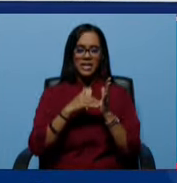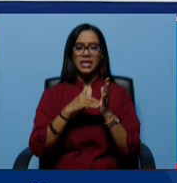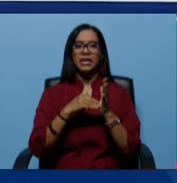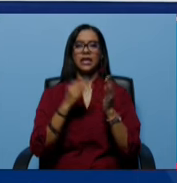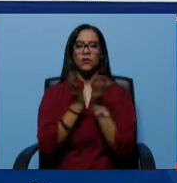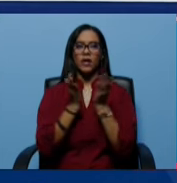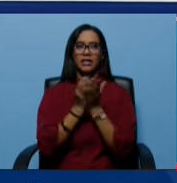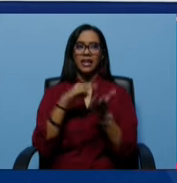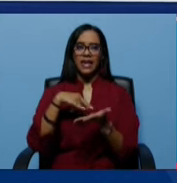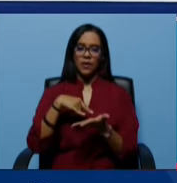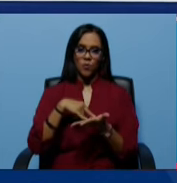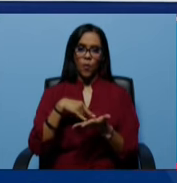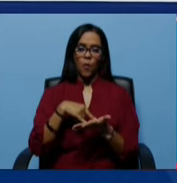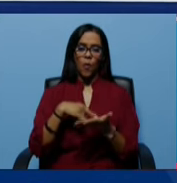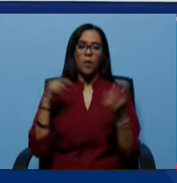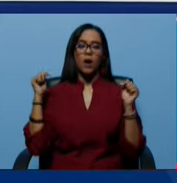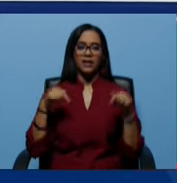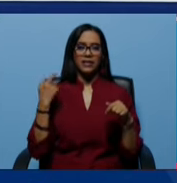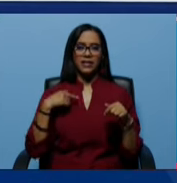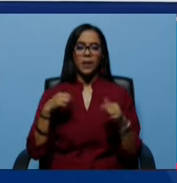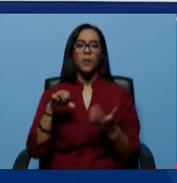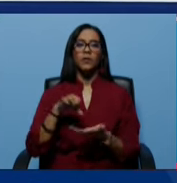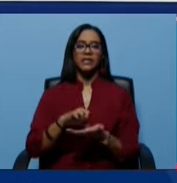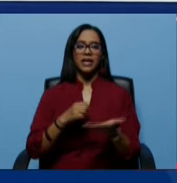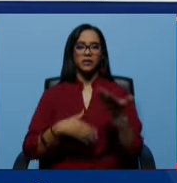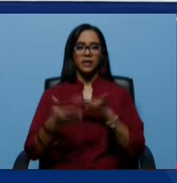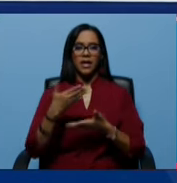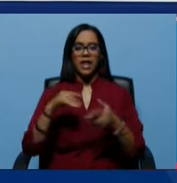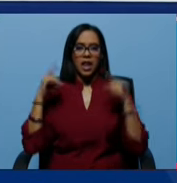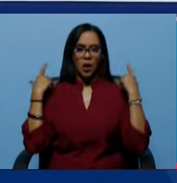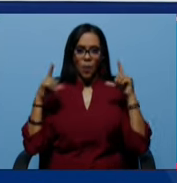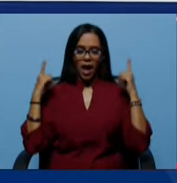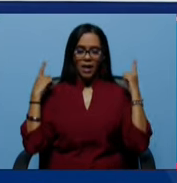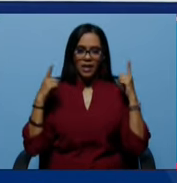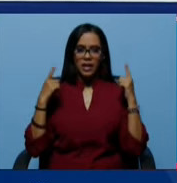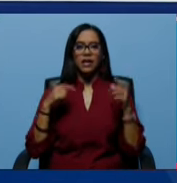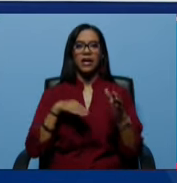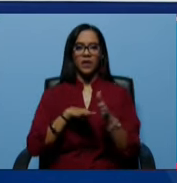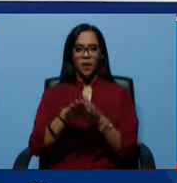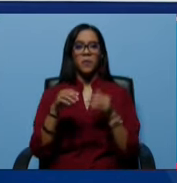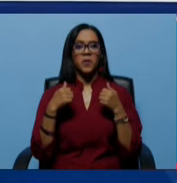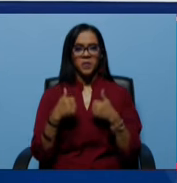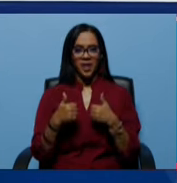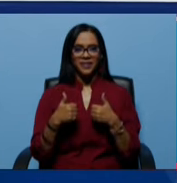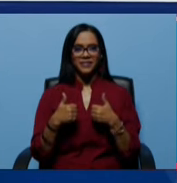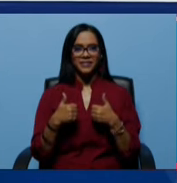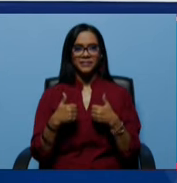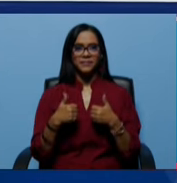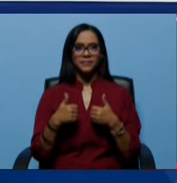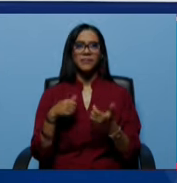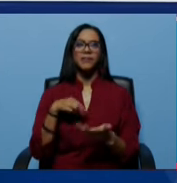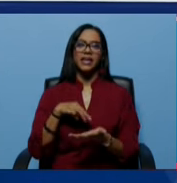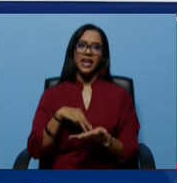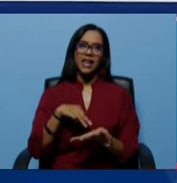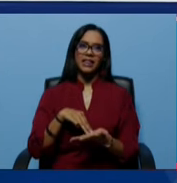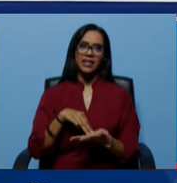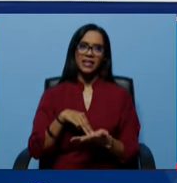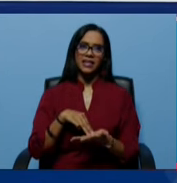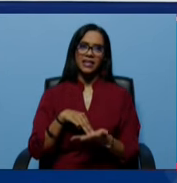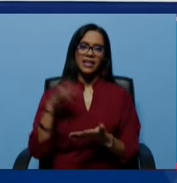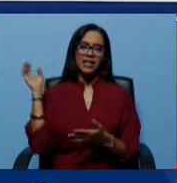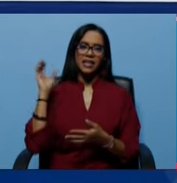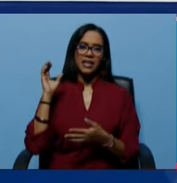más. Ahorita tenemos centros didácticos en La Guaira, que va muy bien, Miranda